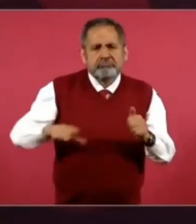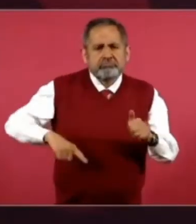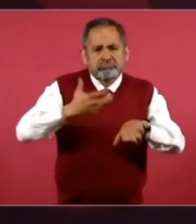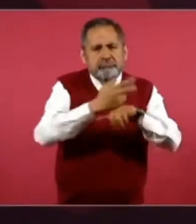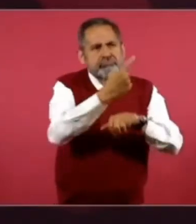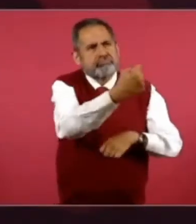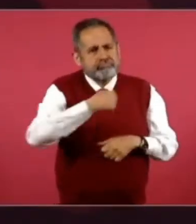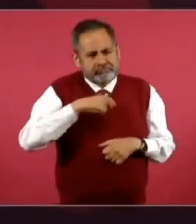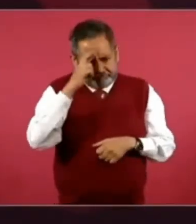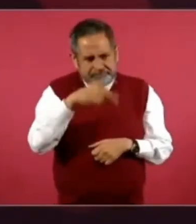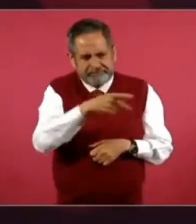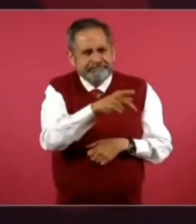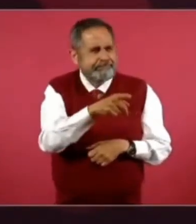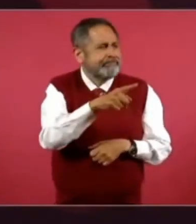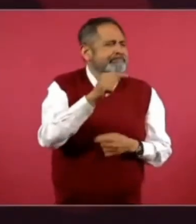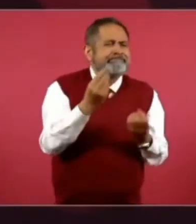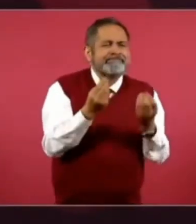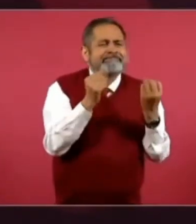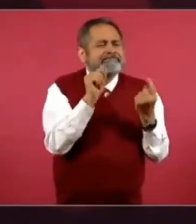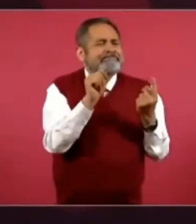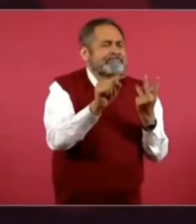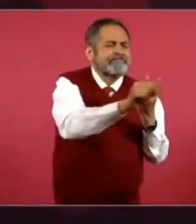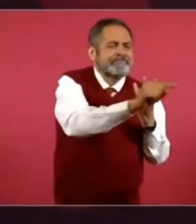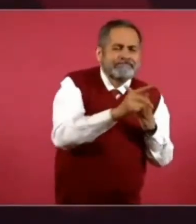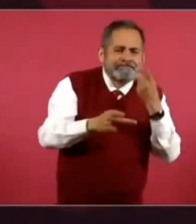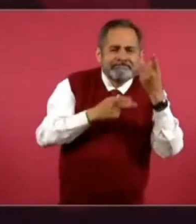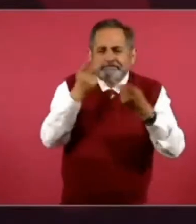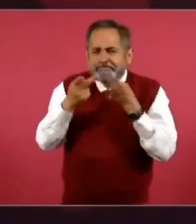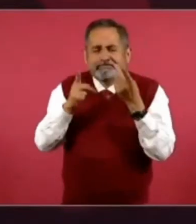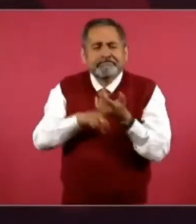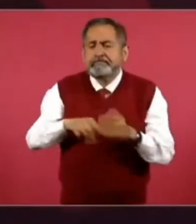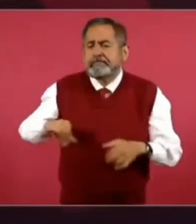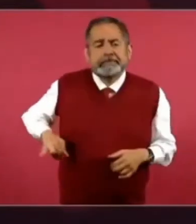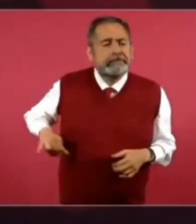pero intervienen muchos intereses.